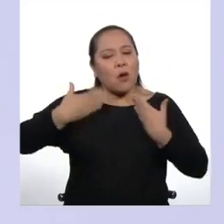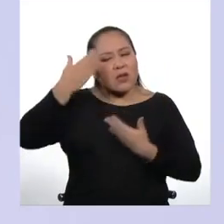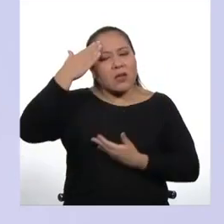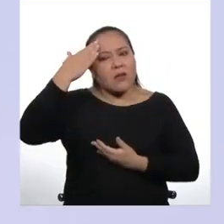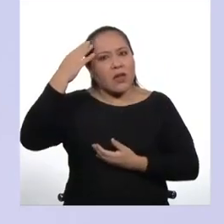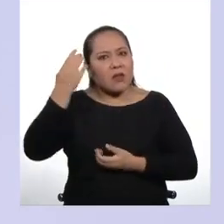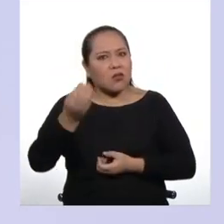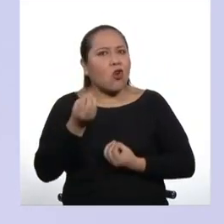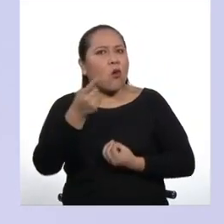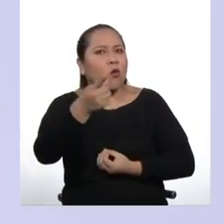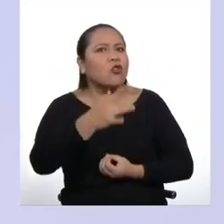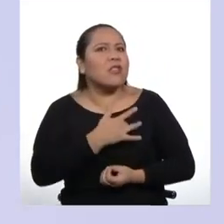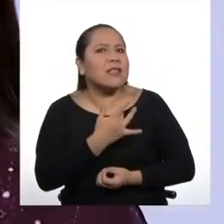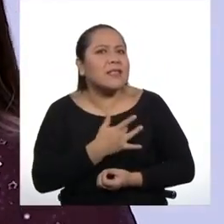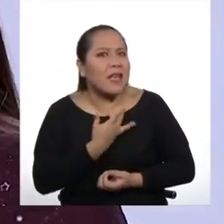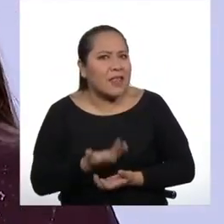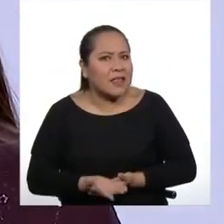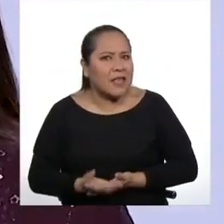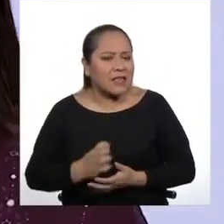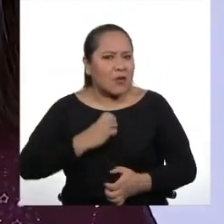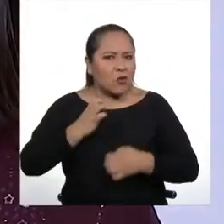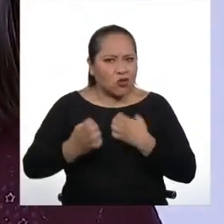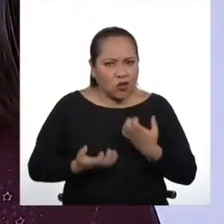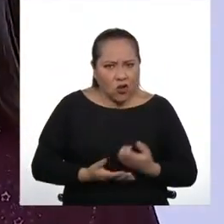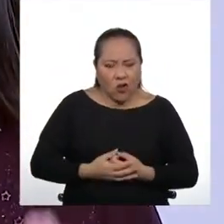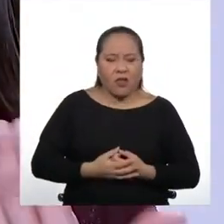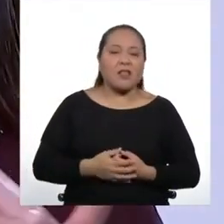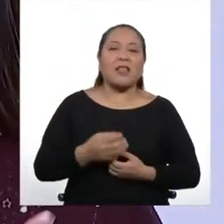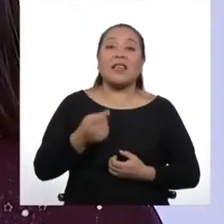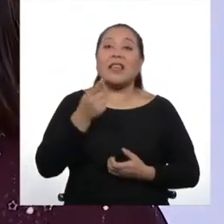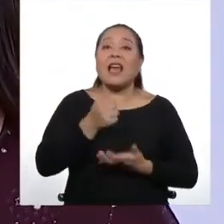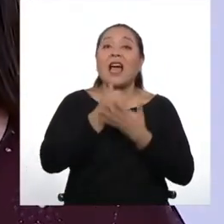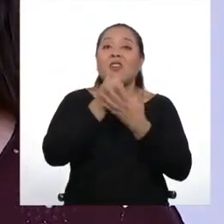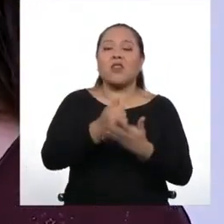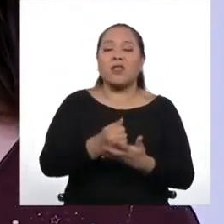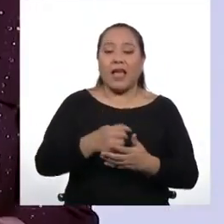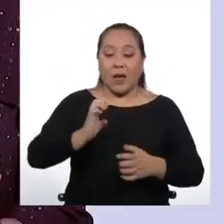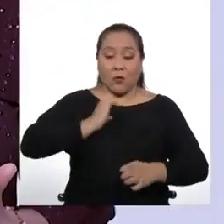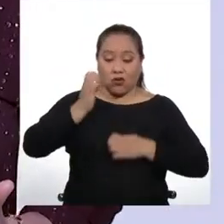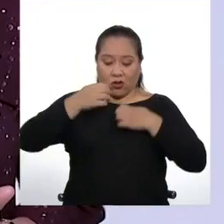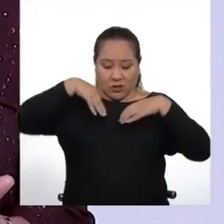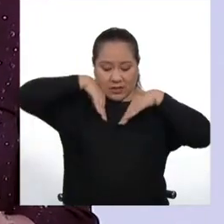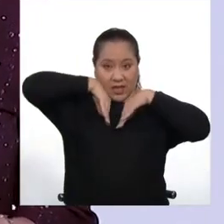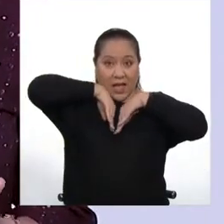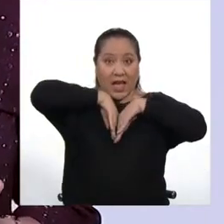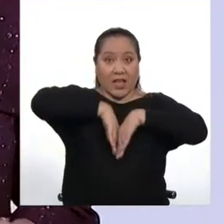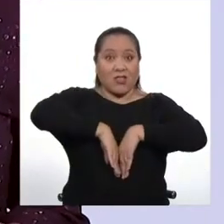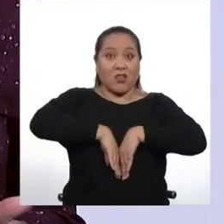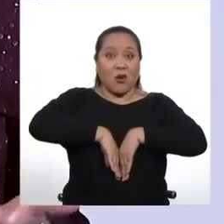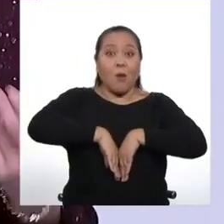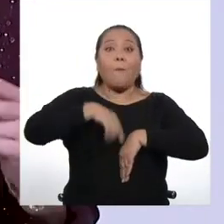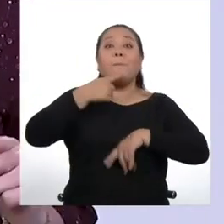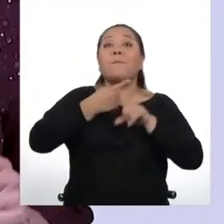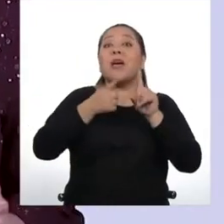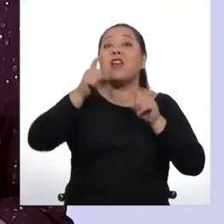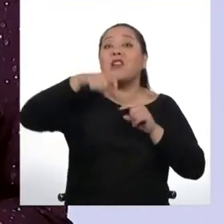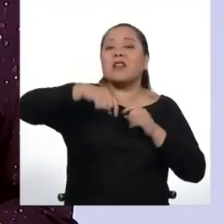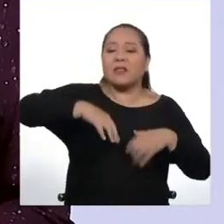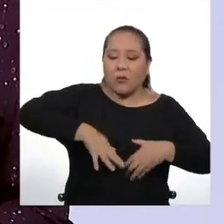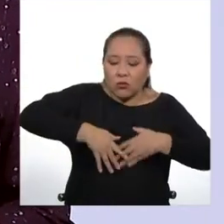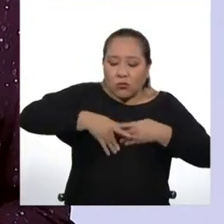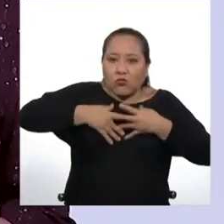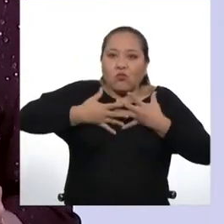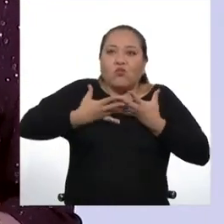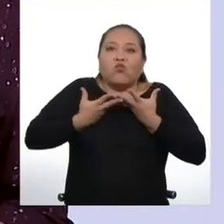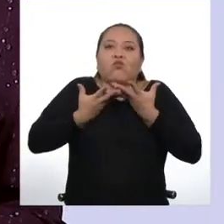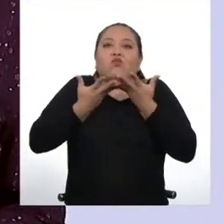estamos y nos pueden ayudar. Las emociones están en nuestro interior, pero tenemos que exteriorizar cómo nos